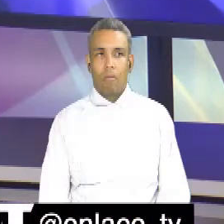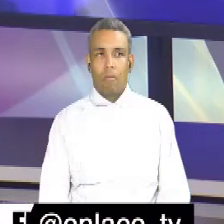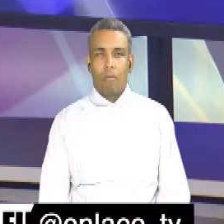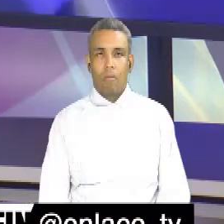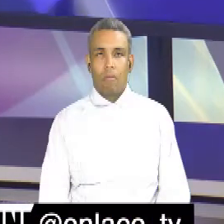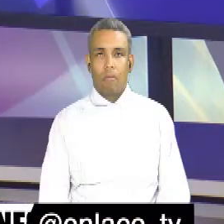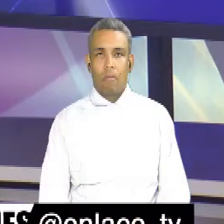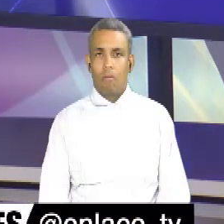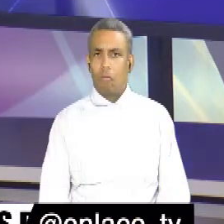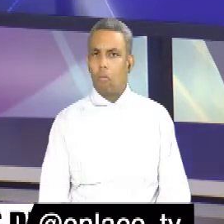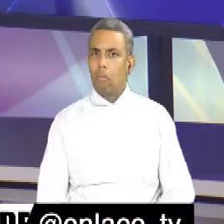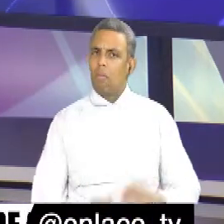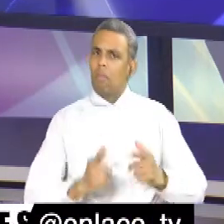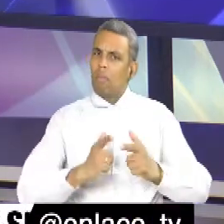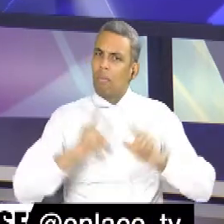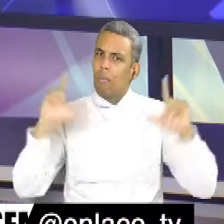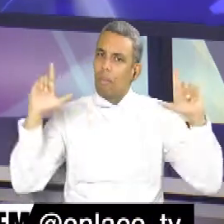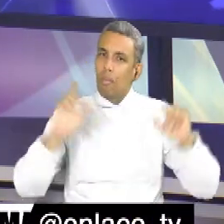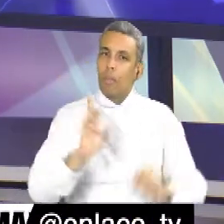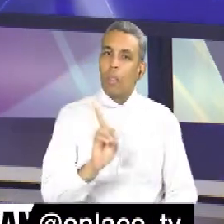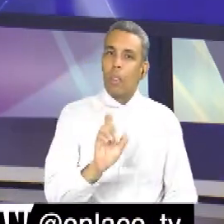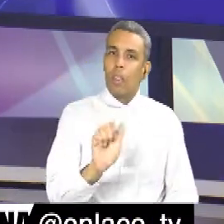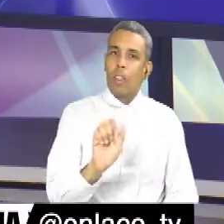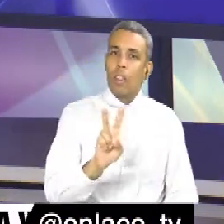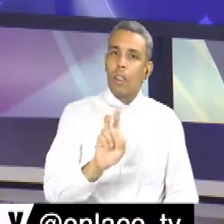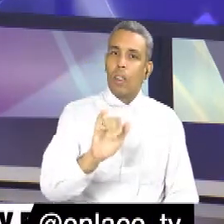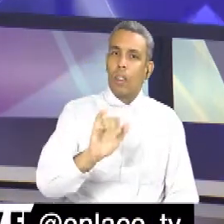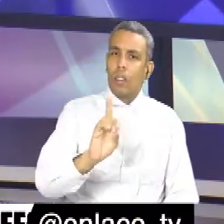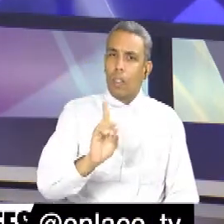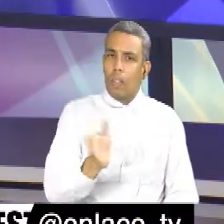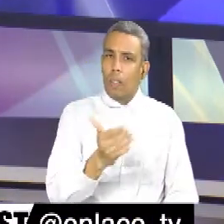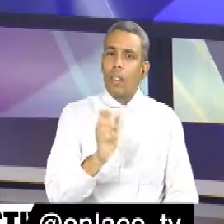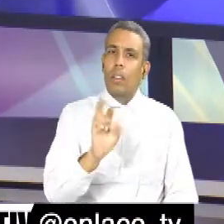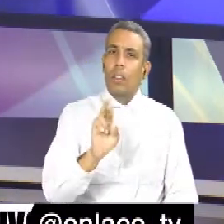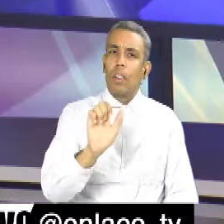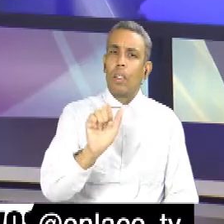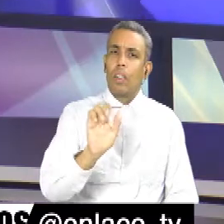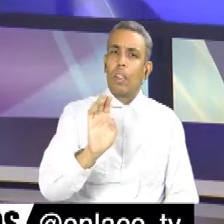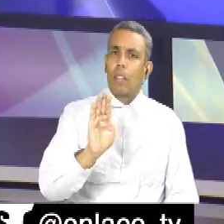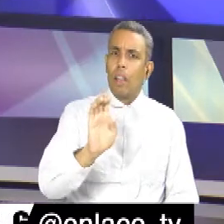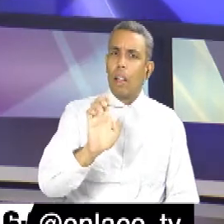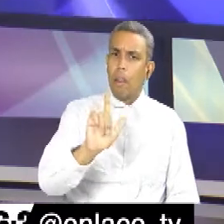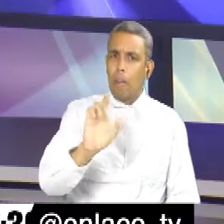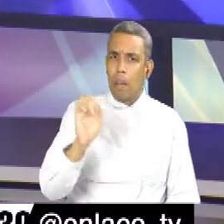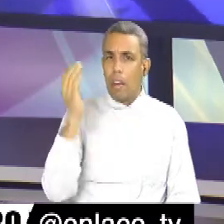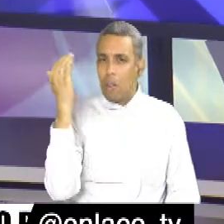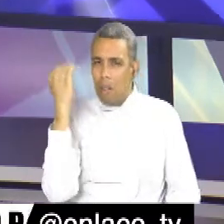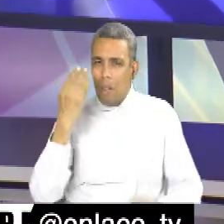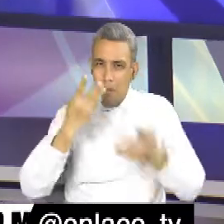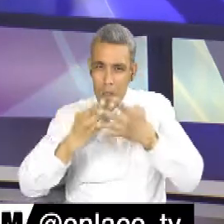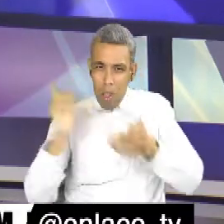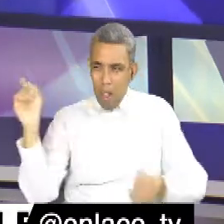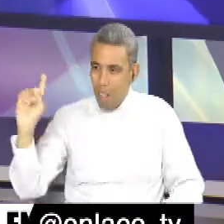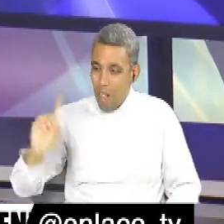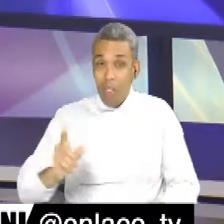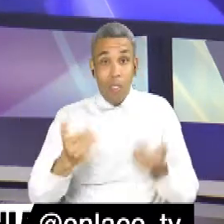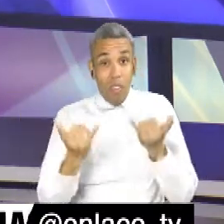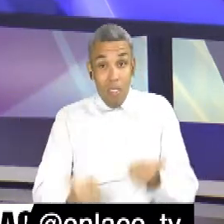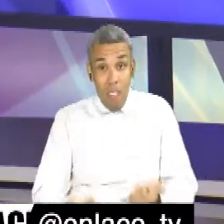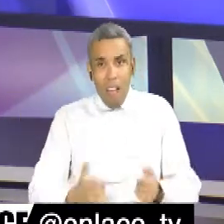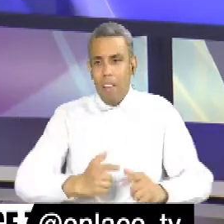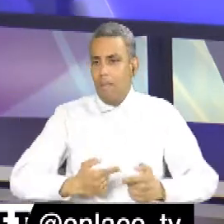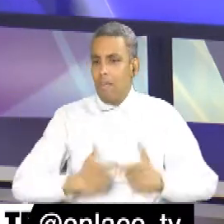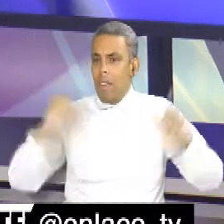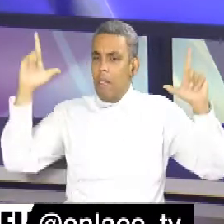humanos, sindicado de la muerte del dirigente político David Núñez Cala. Nuestro director de noticias, Pedro Severiche, se encuentra en Credos para ampliar esta